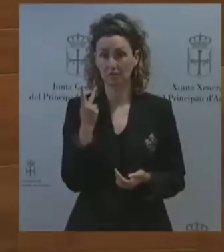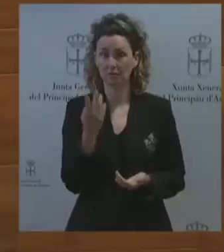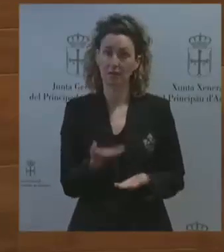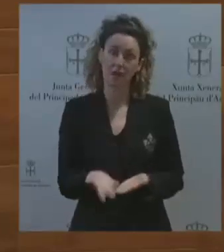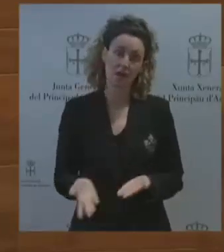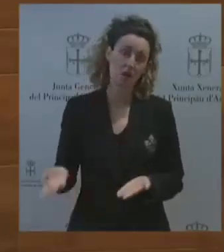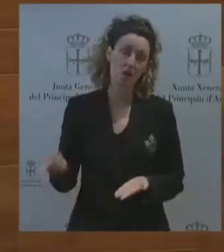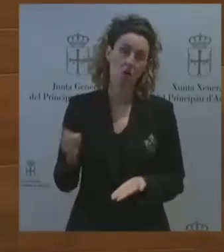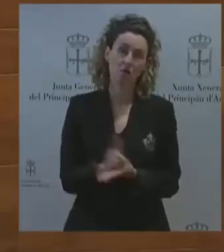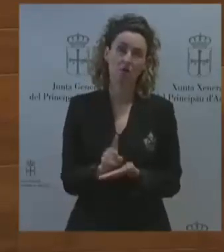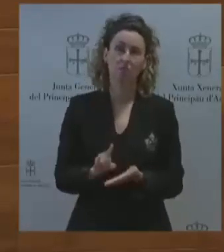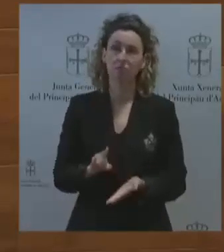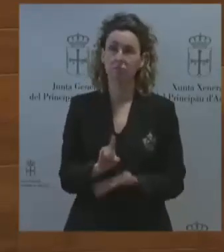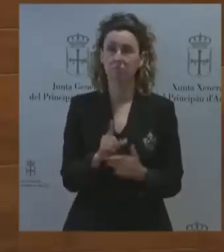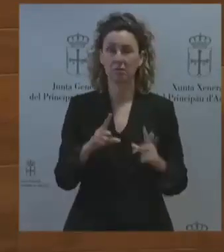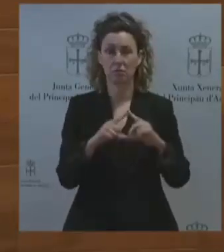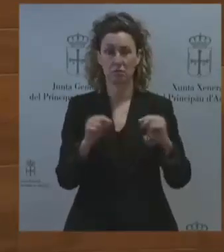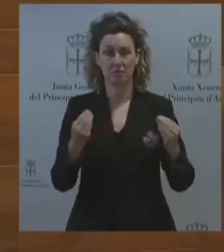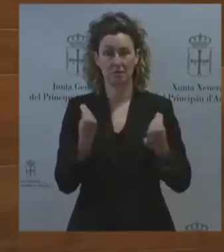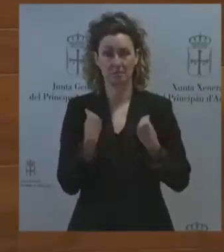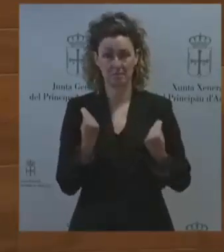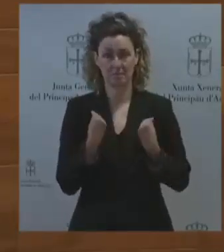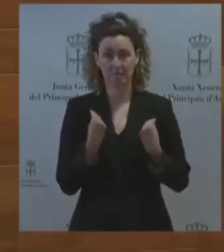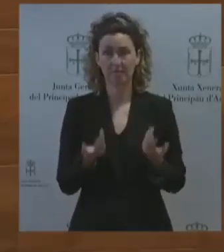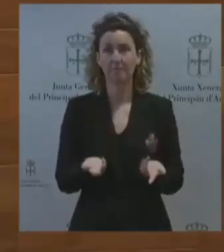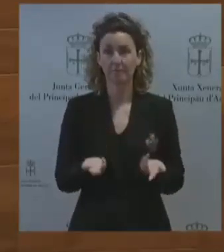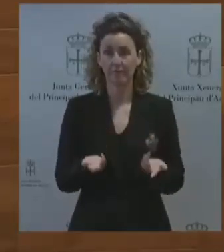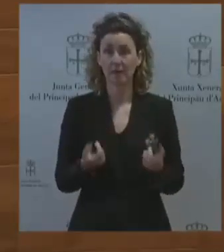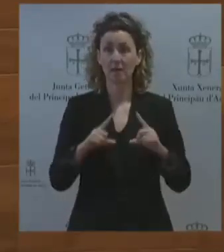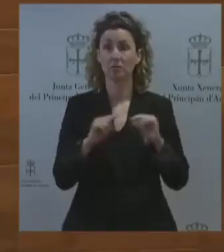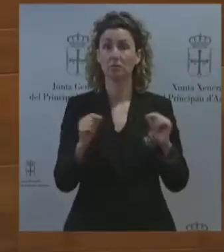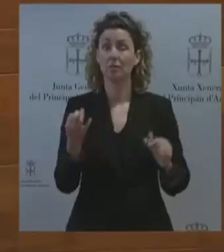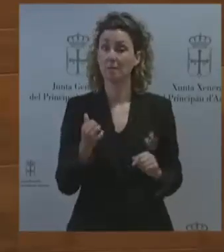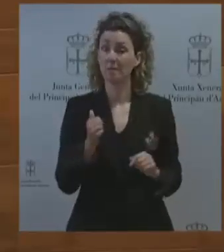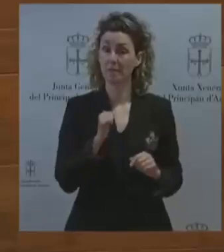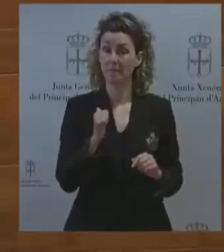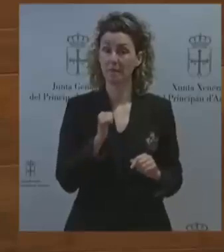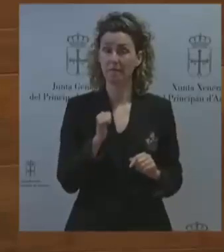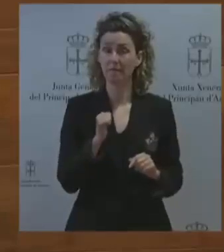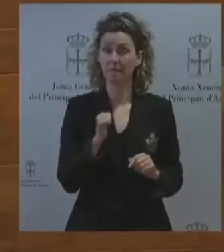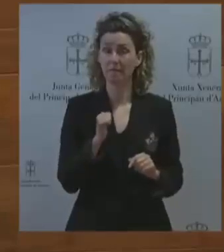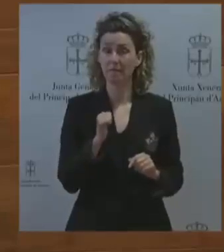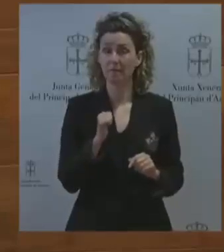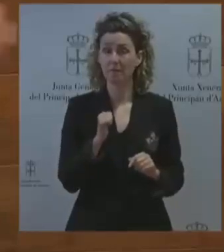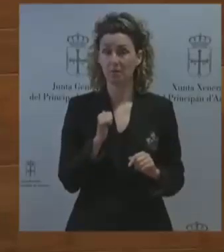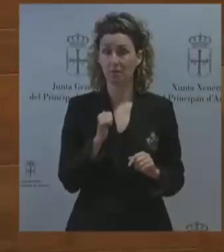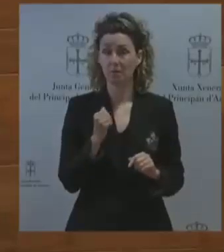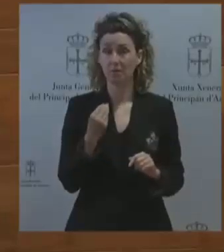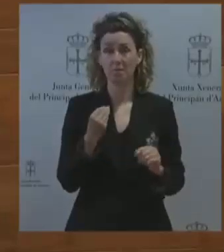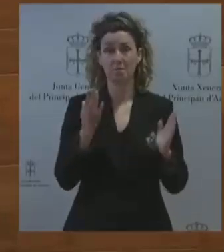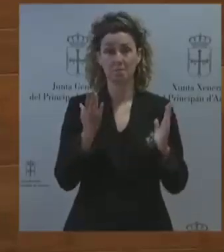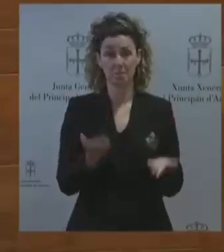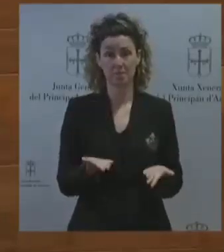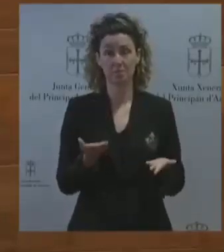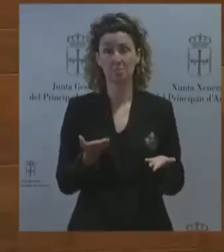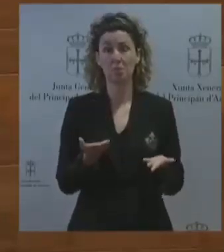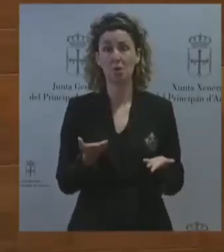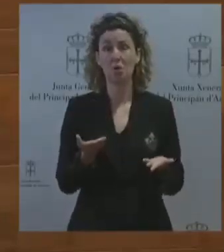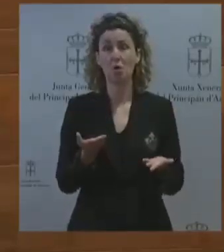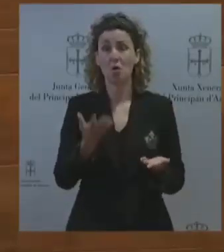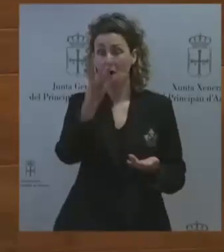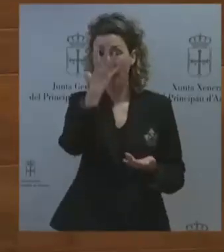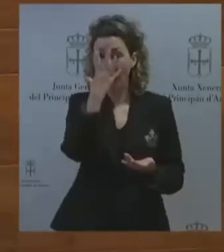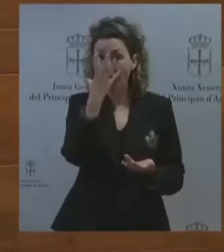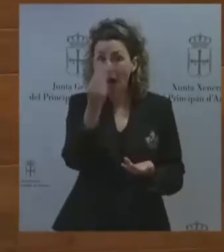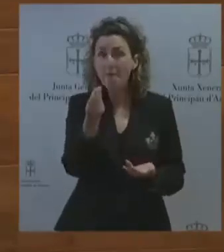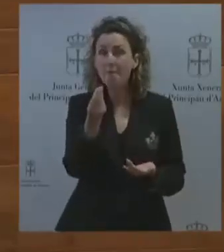que Asturias debía de aprovechar el último tren que llegaría con los fondos Next Generation. El maná de Europa nos vendían,